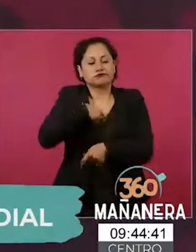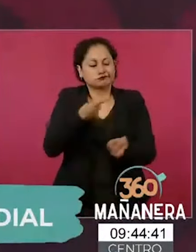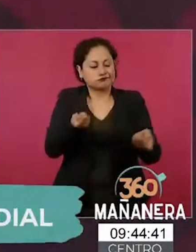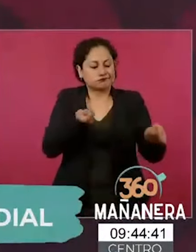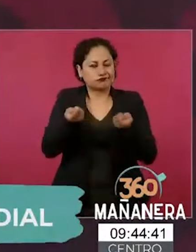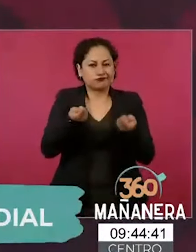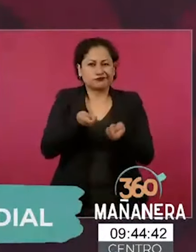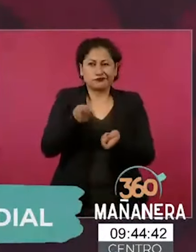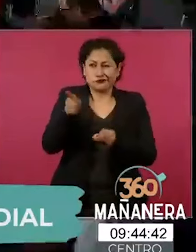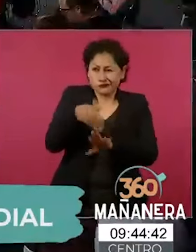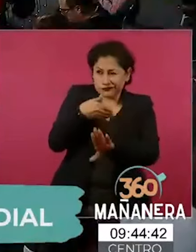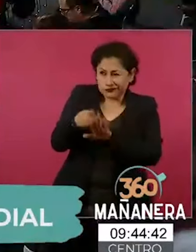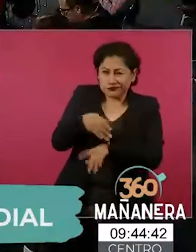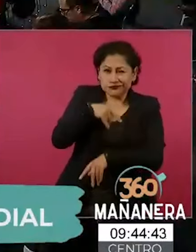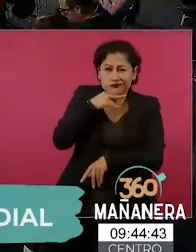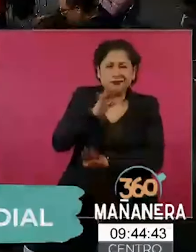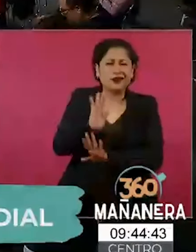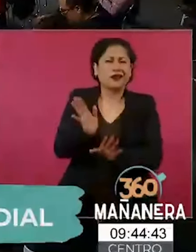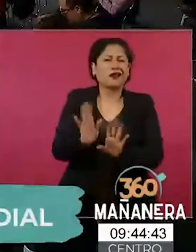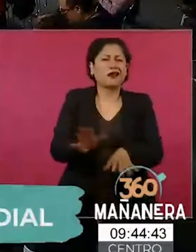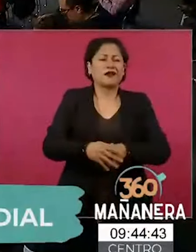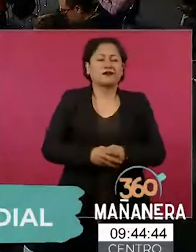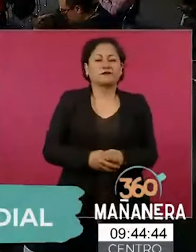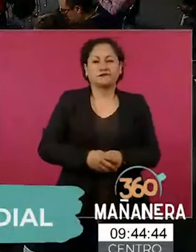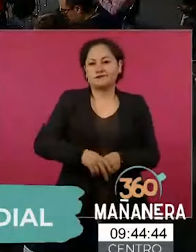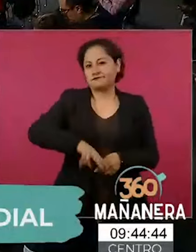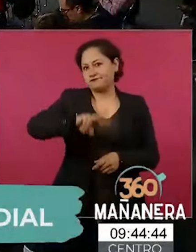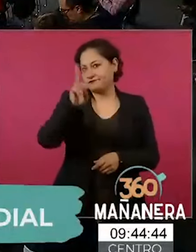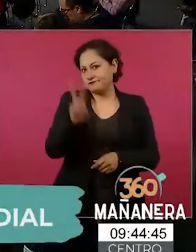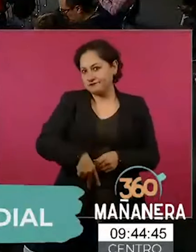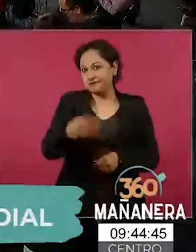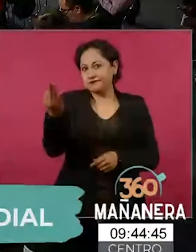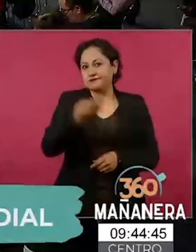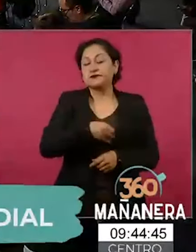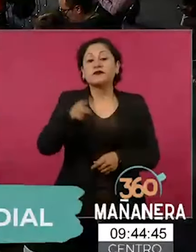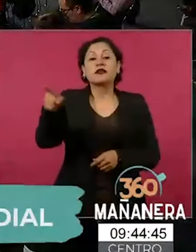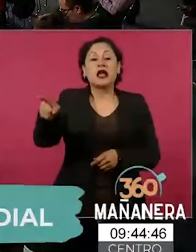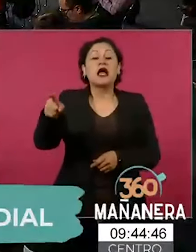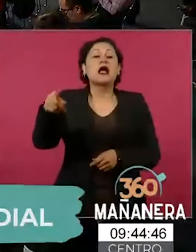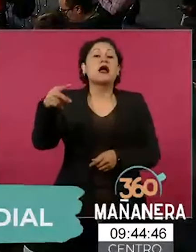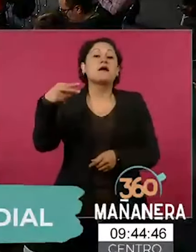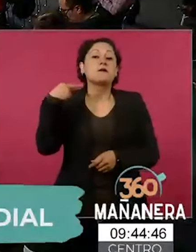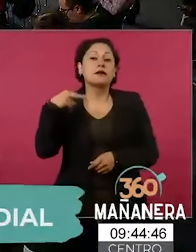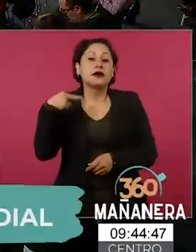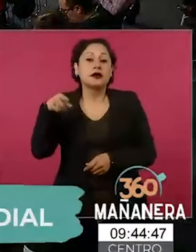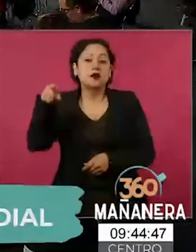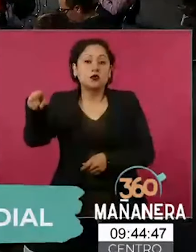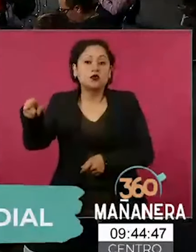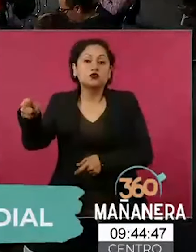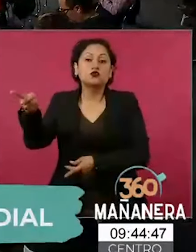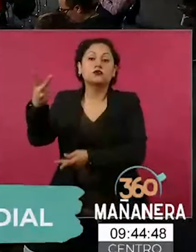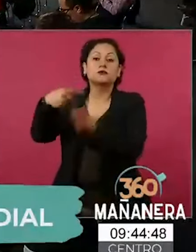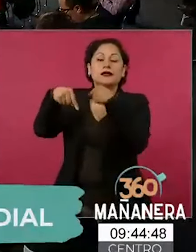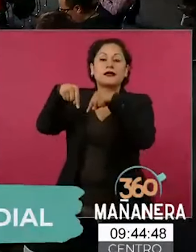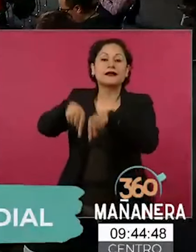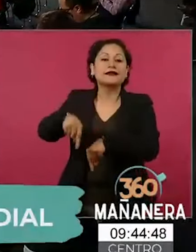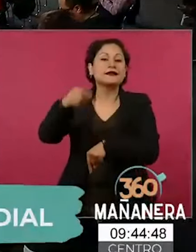efecto llega santaana Por Veracruz y en todo